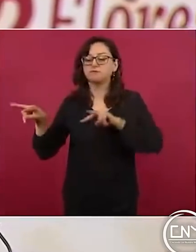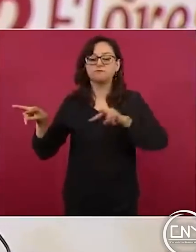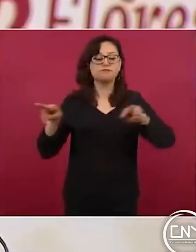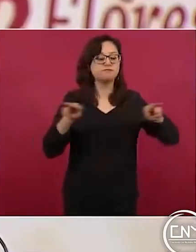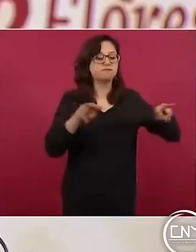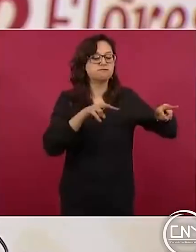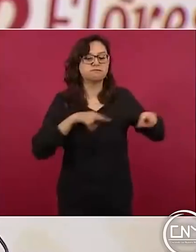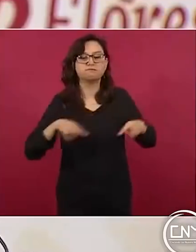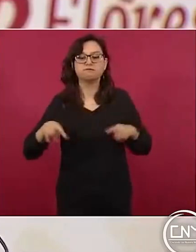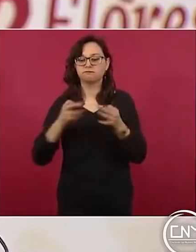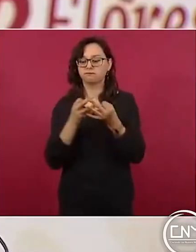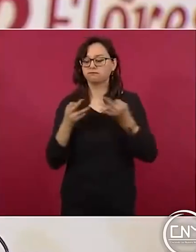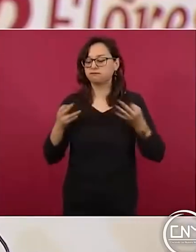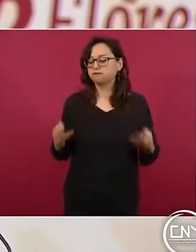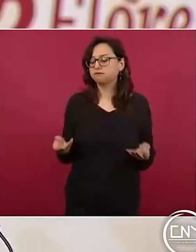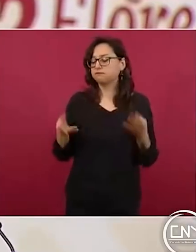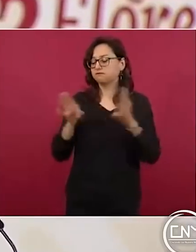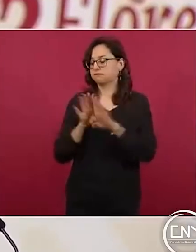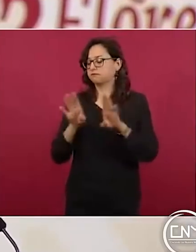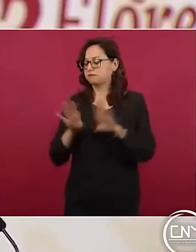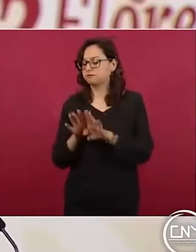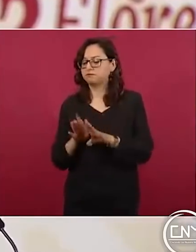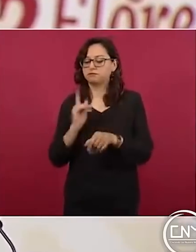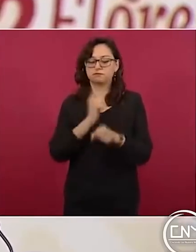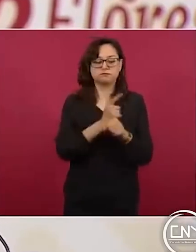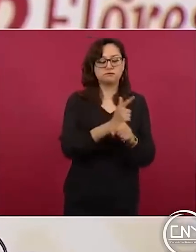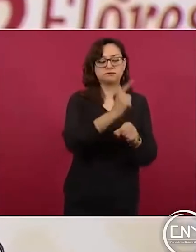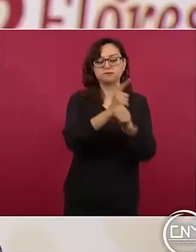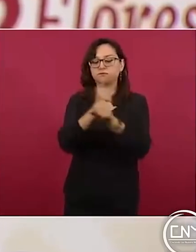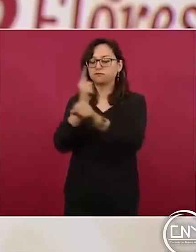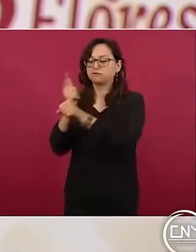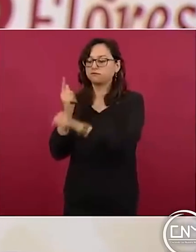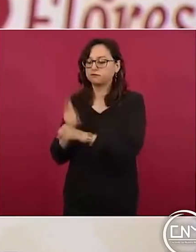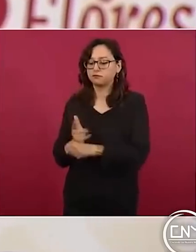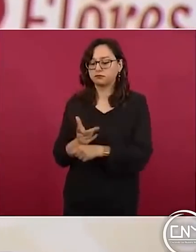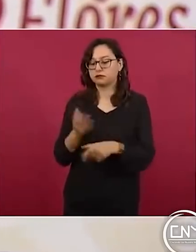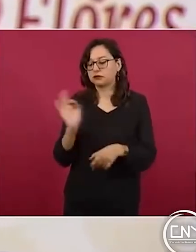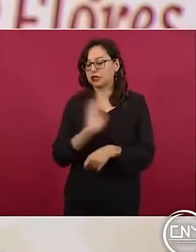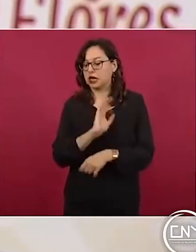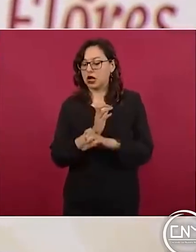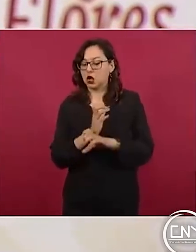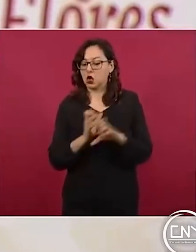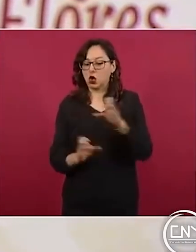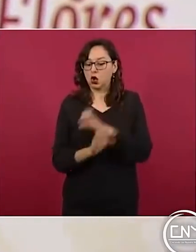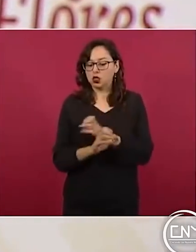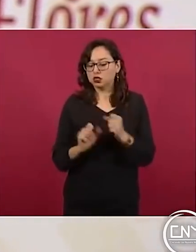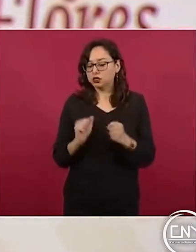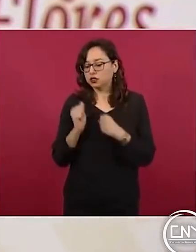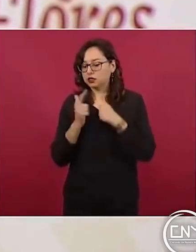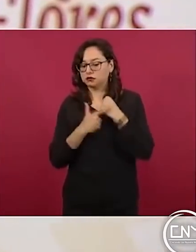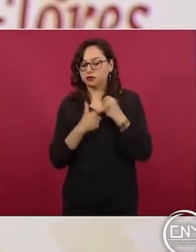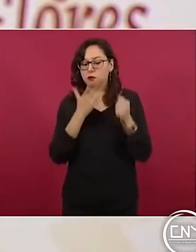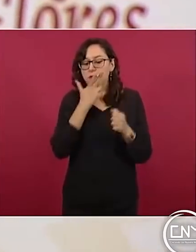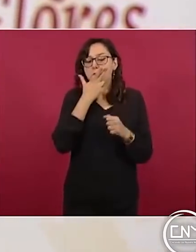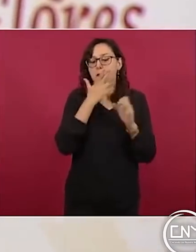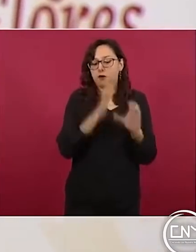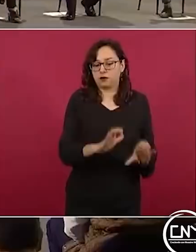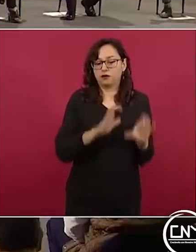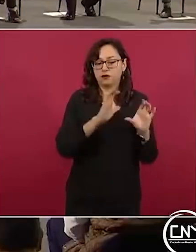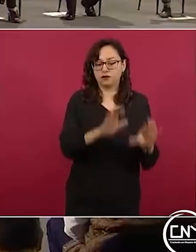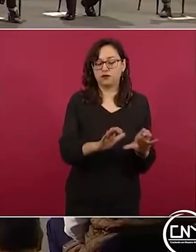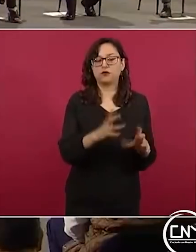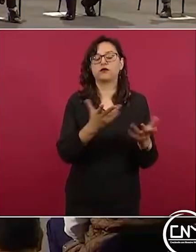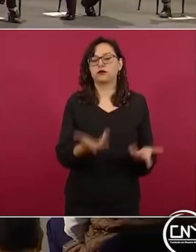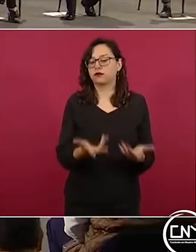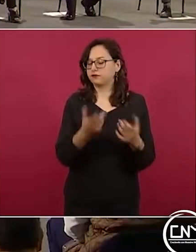total del tipo de terreno y qué tipo de monumentos y objetos encontramos sobre el trazo. Estamos colocando referencias